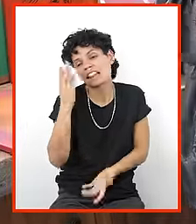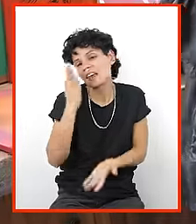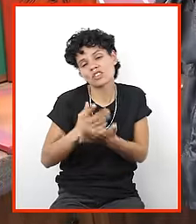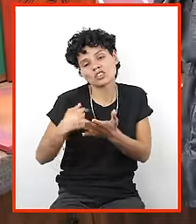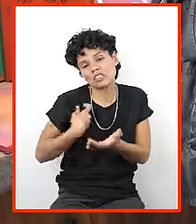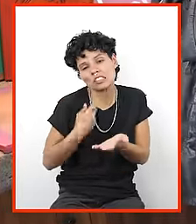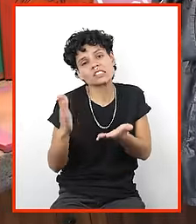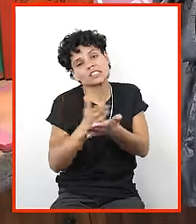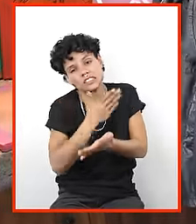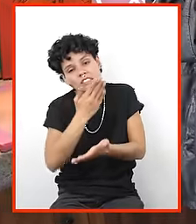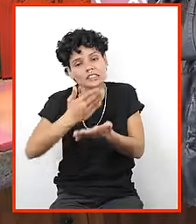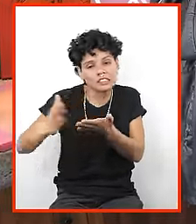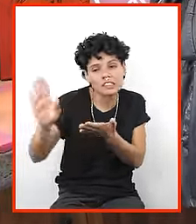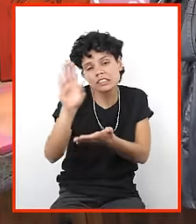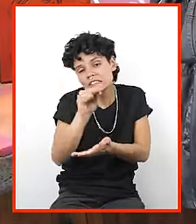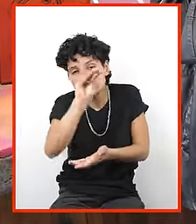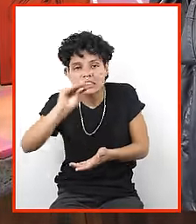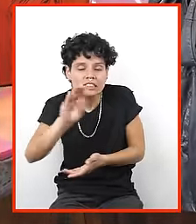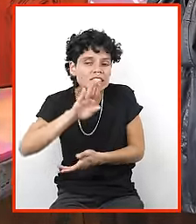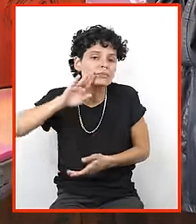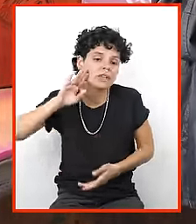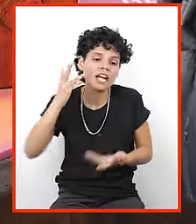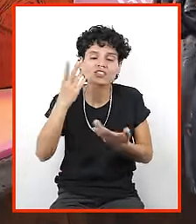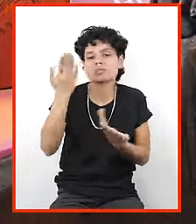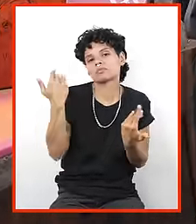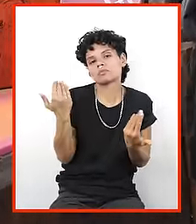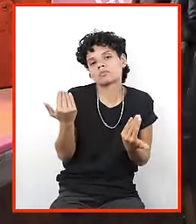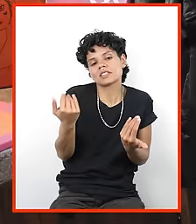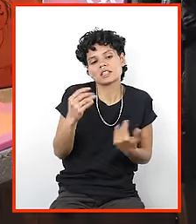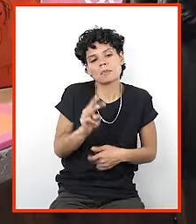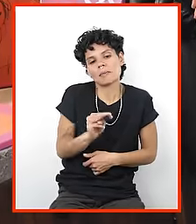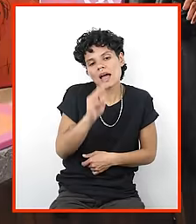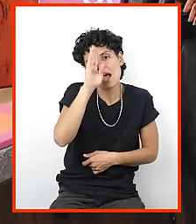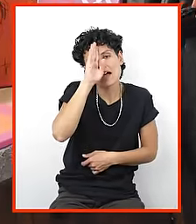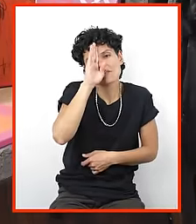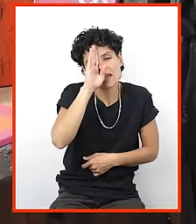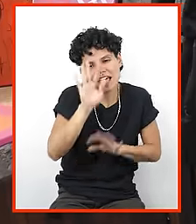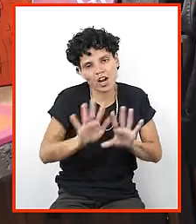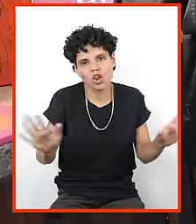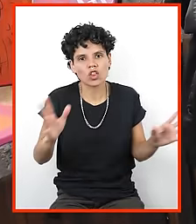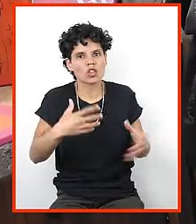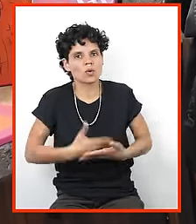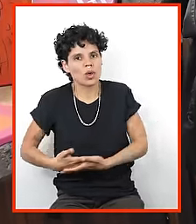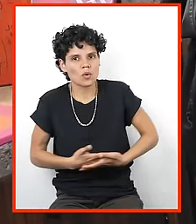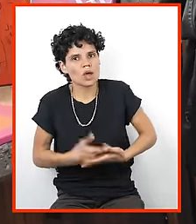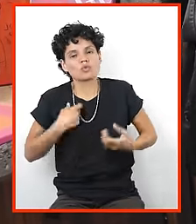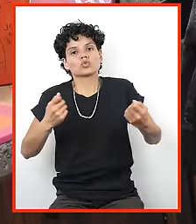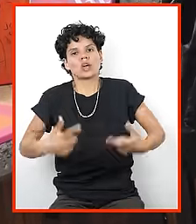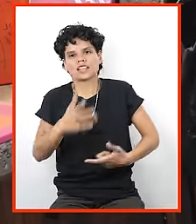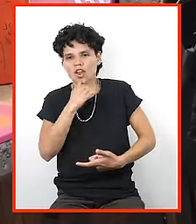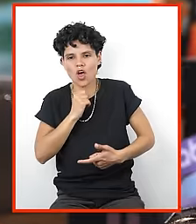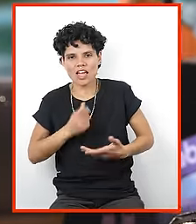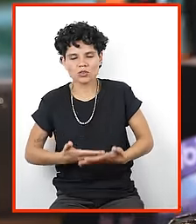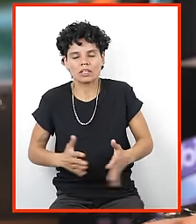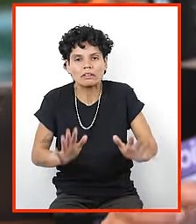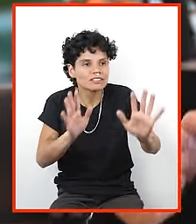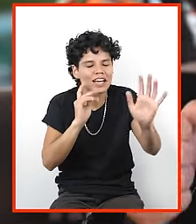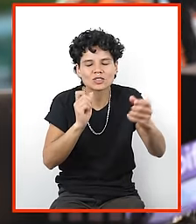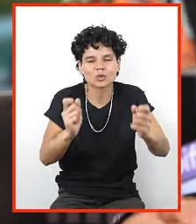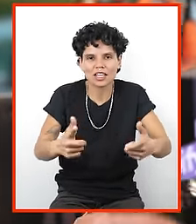es mamá, esa es mamá perruna. Qué loco eso. Todavía con los no perros. Soy mamá humano, por suerte. Pero o sea, no por suerte,